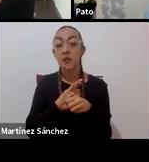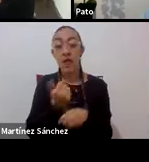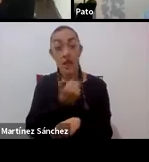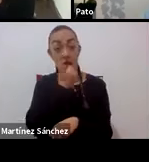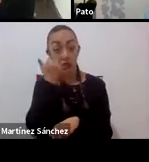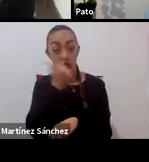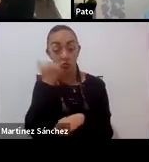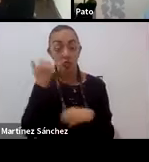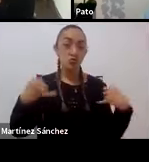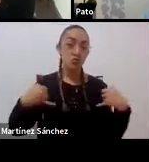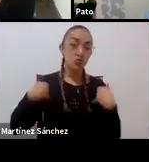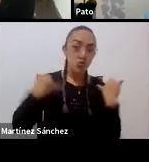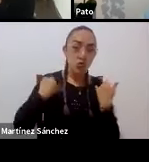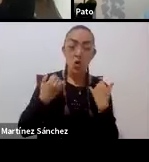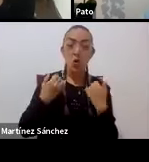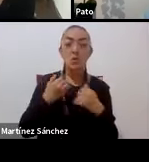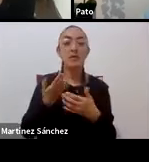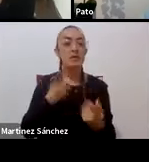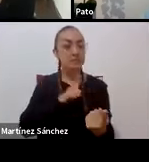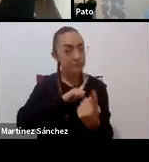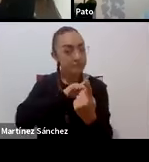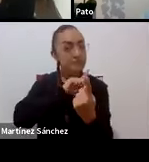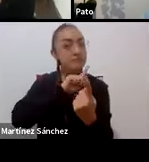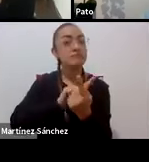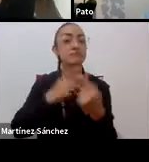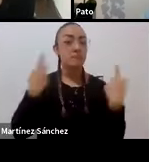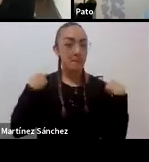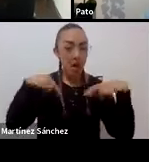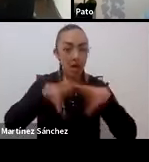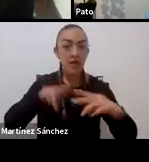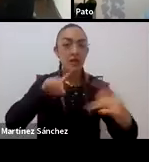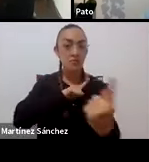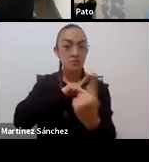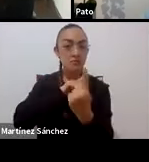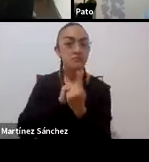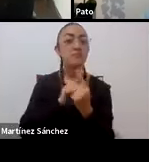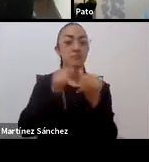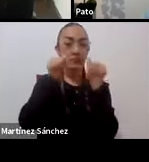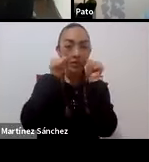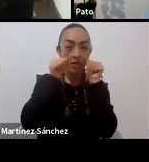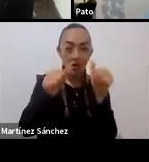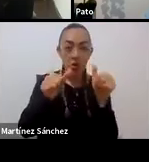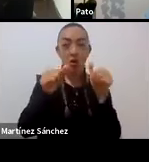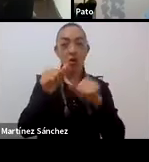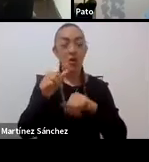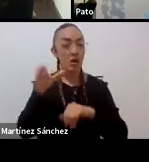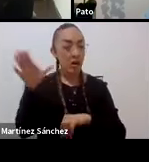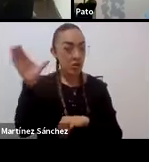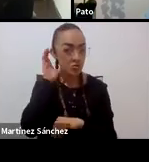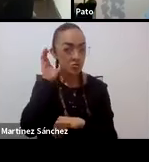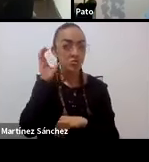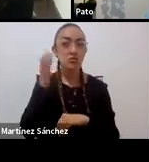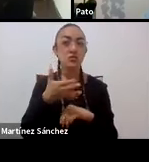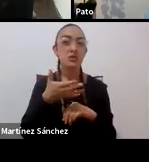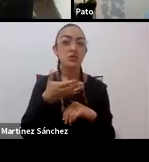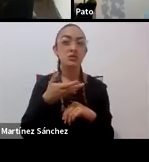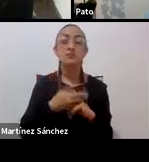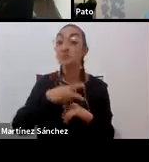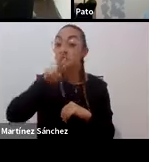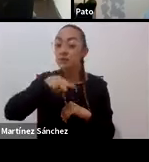las muchachas, a los muchachos, a los profesores que se quedan con esta muy